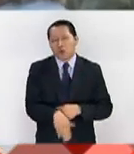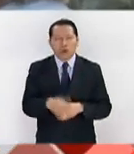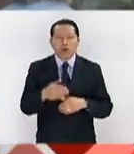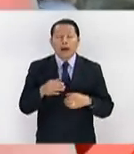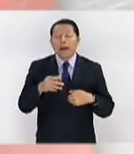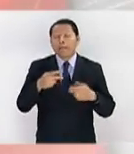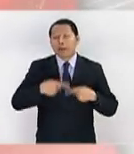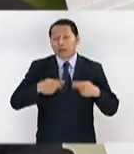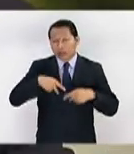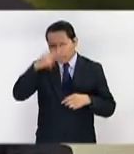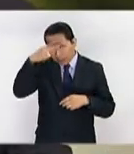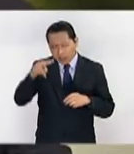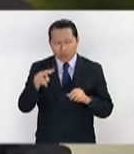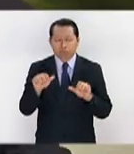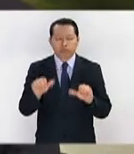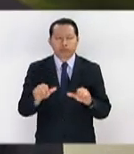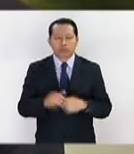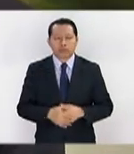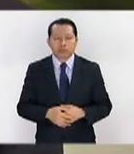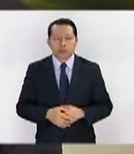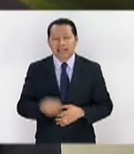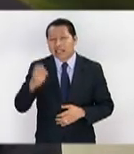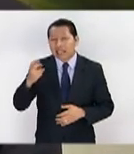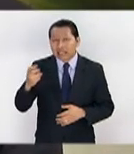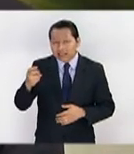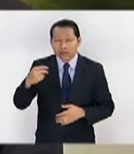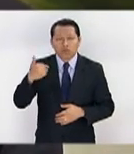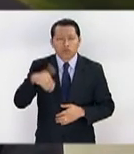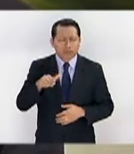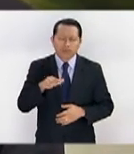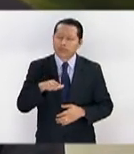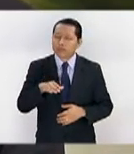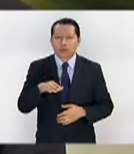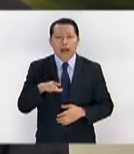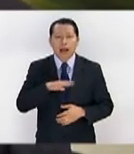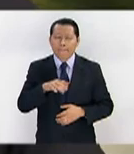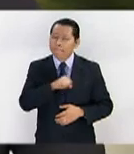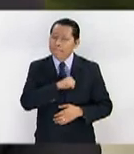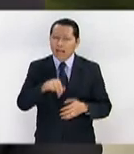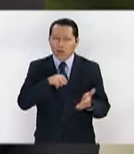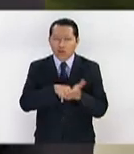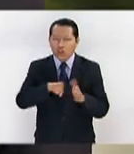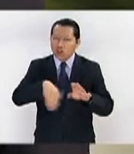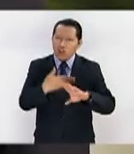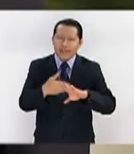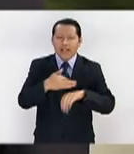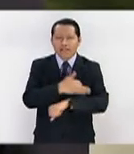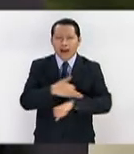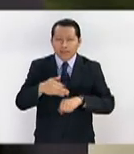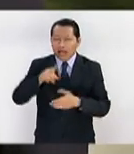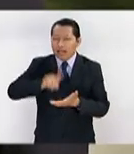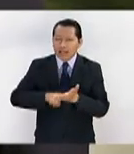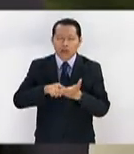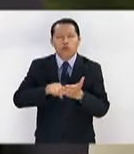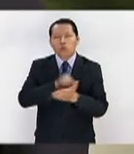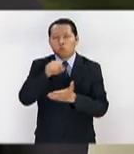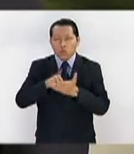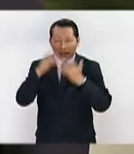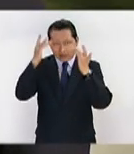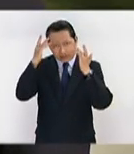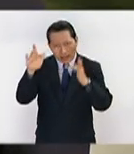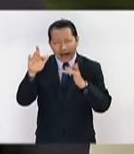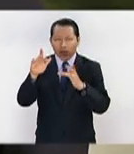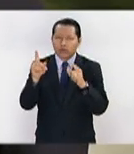mexicanas. Este fue un acto de maldad ocurrido en contra de las familias que estaban en su lugar sagrado de